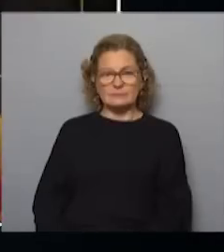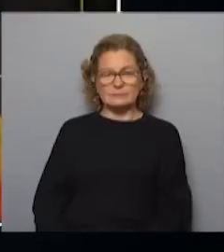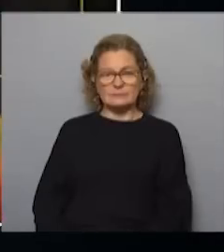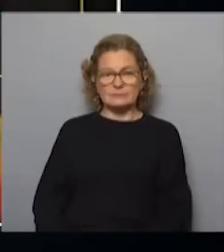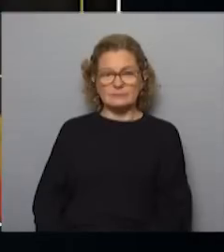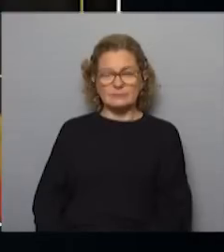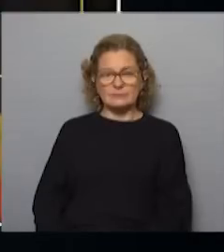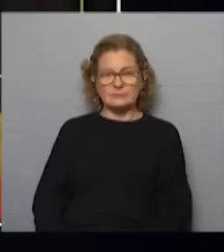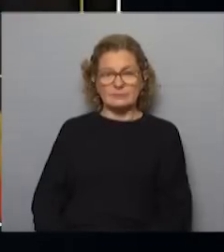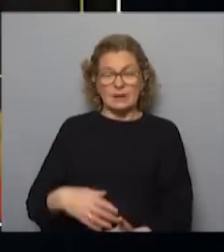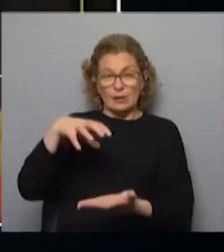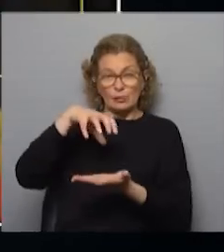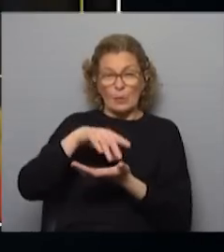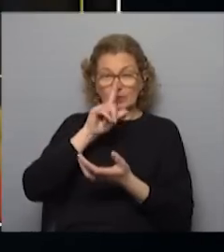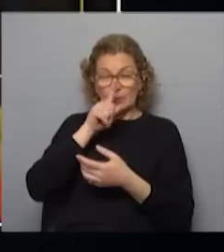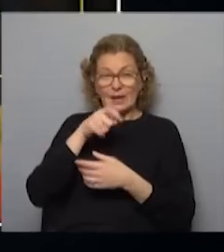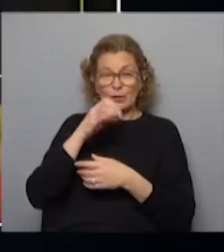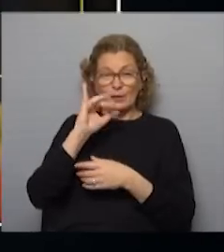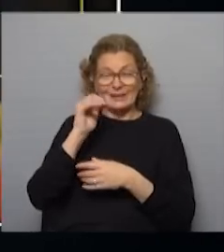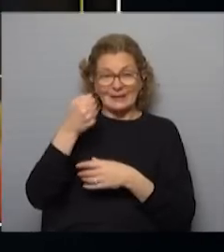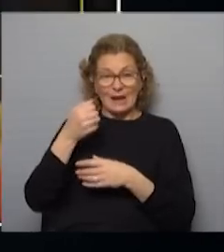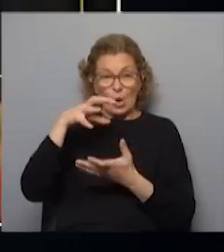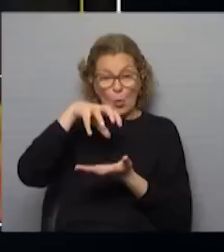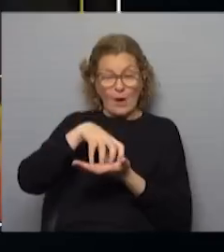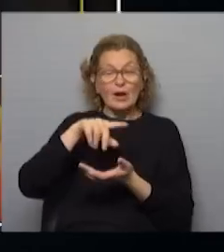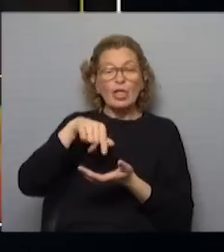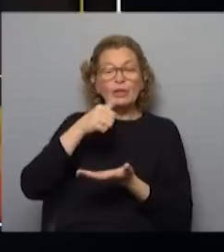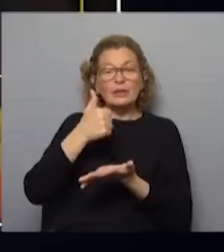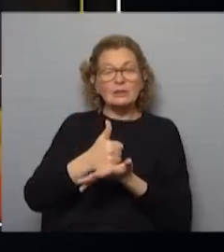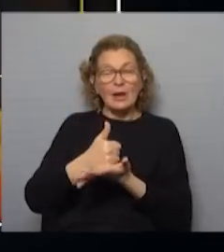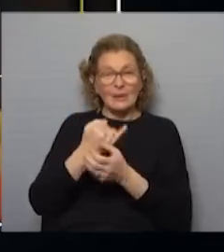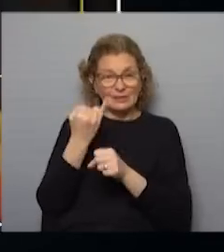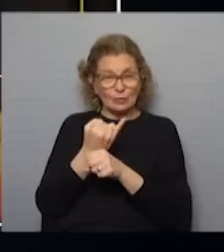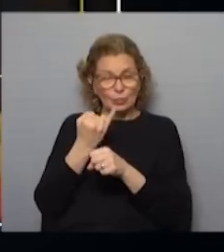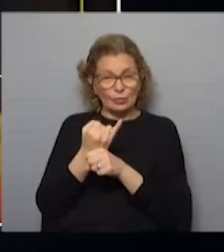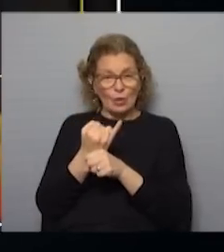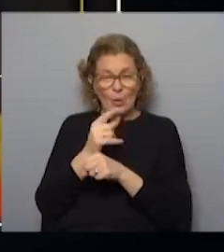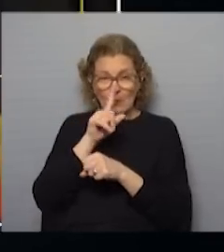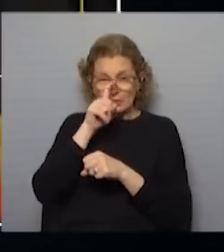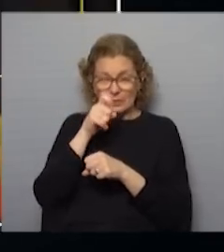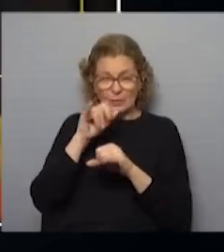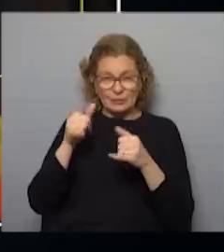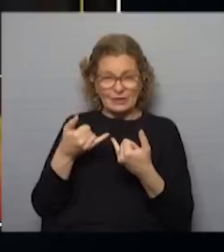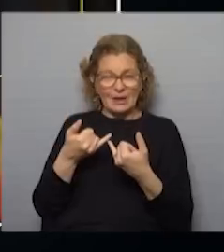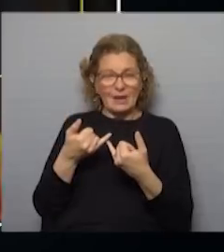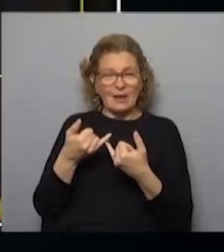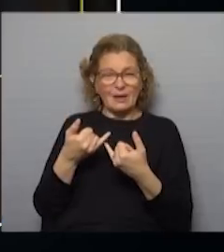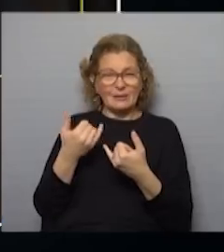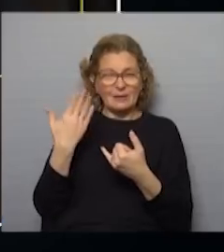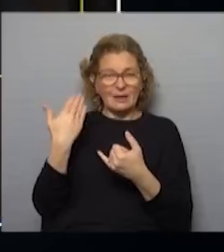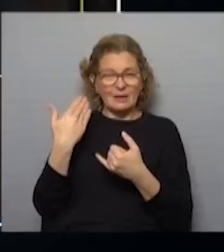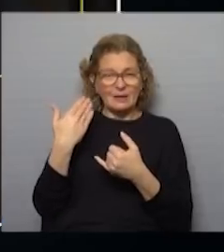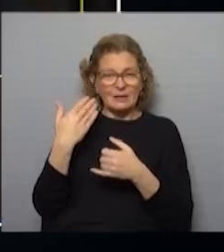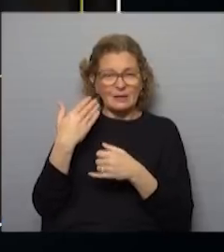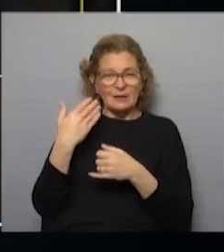la estación Pues monteviana de la Silla digamos el lugar físico y institucional que ocupó en Montevideo ya hace se